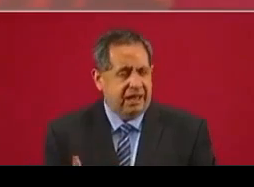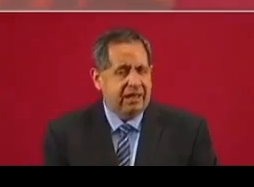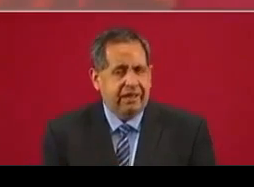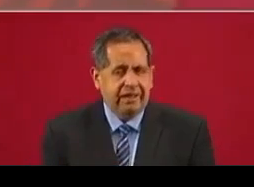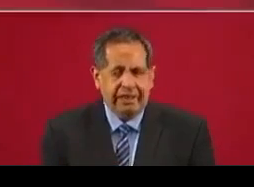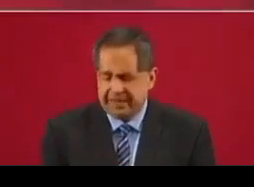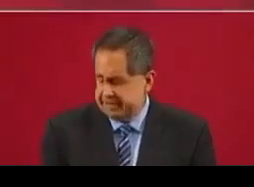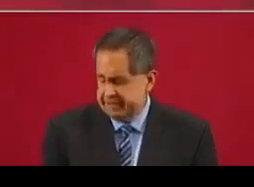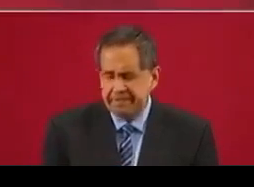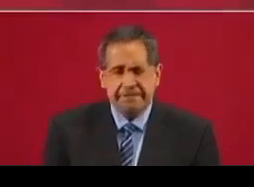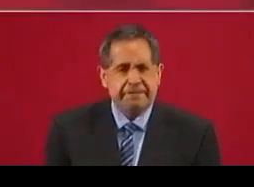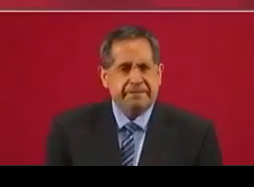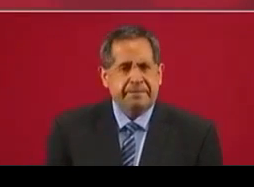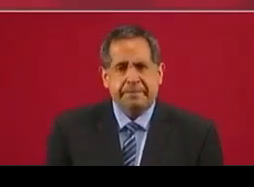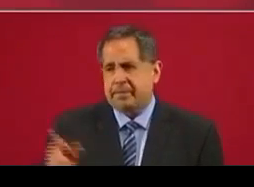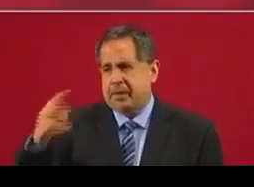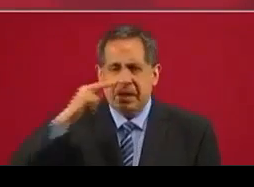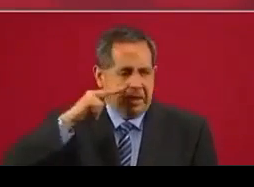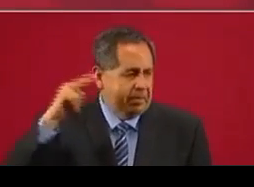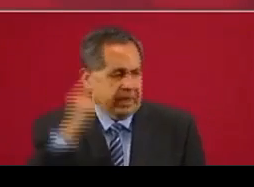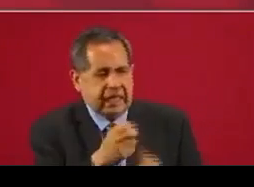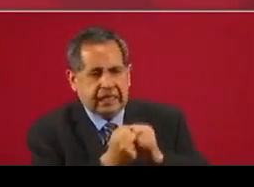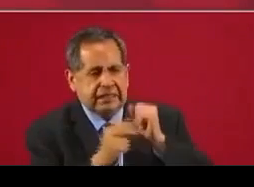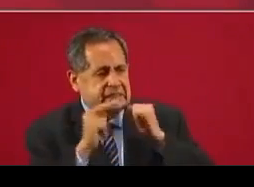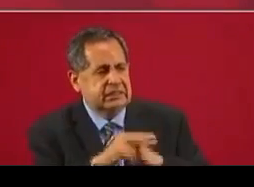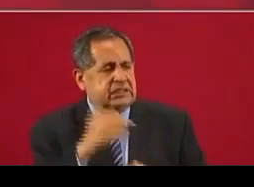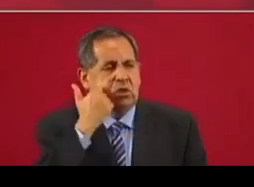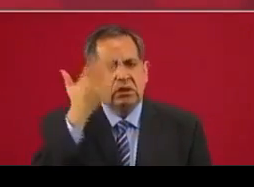que se pueda ver